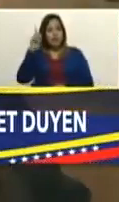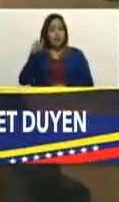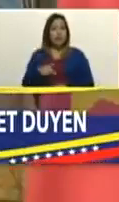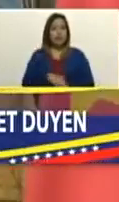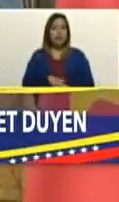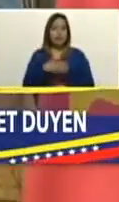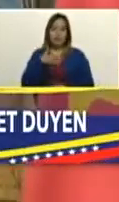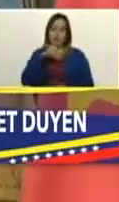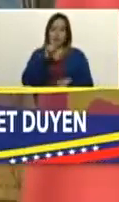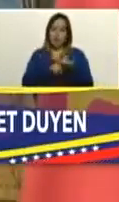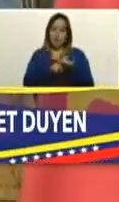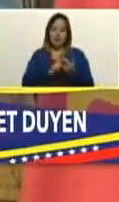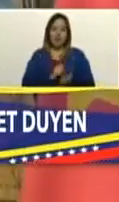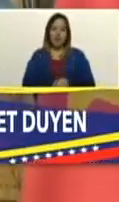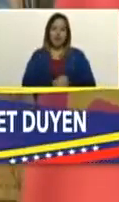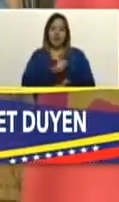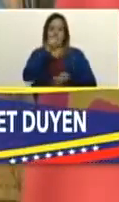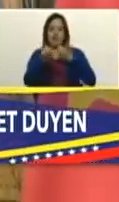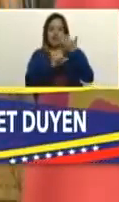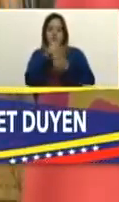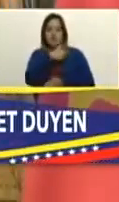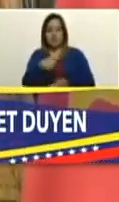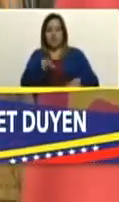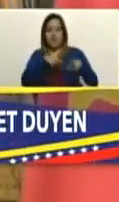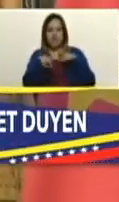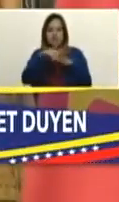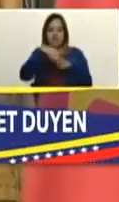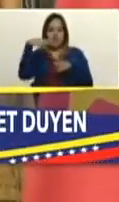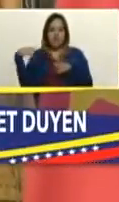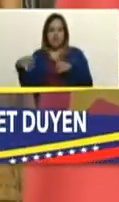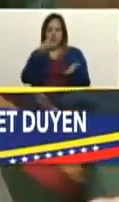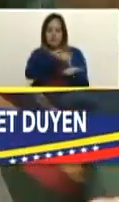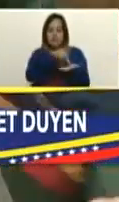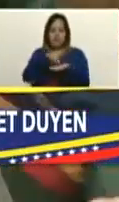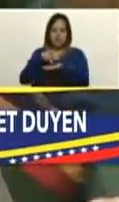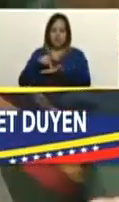Flores, viceministro de Relaciones Exteriores, presente.